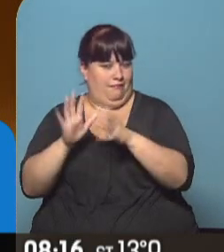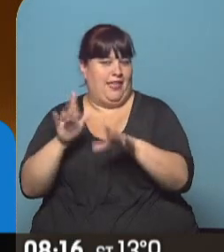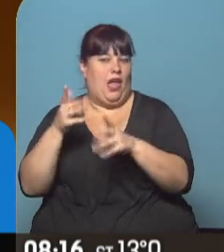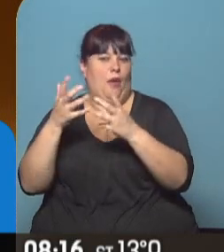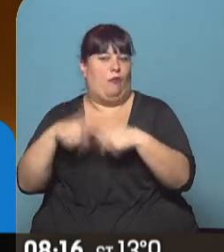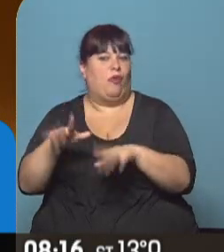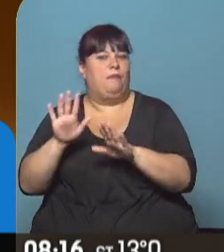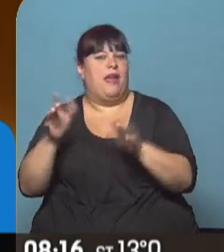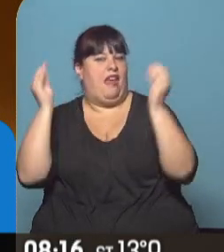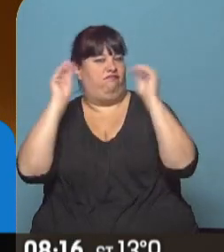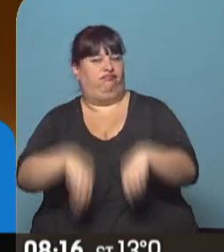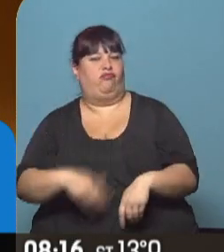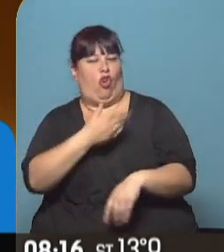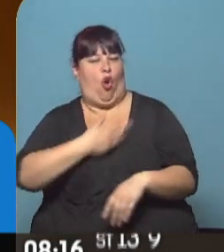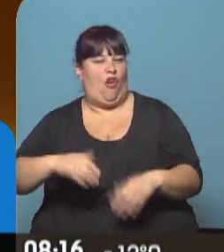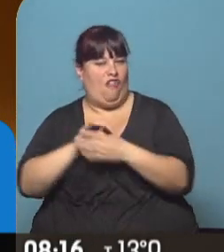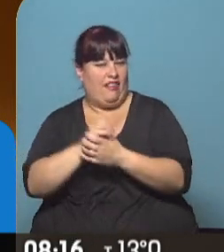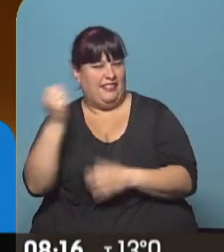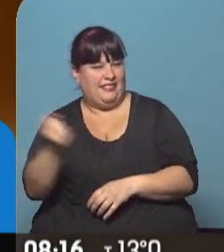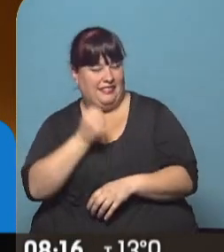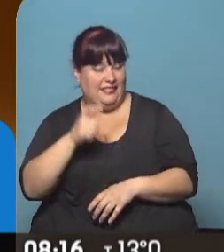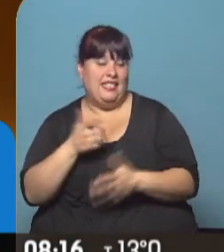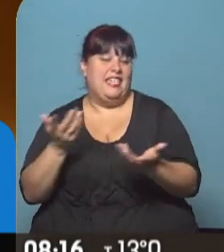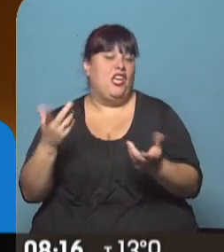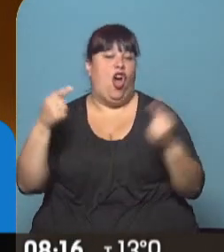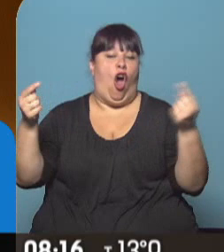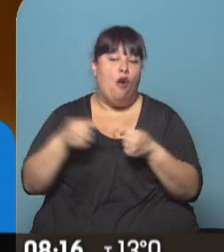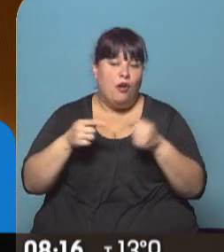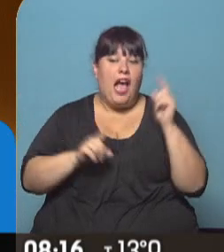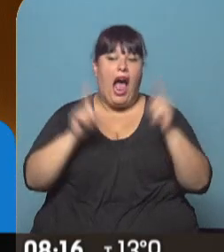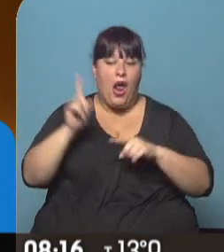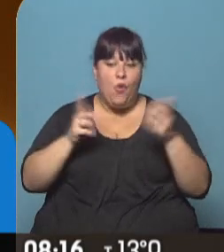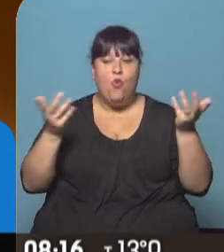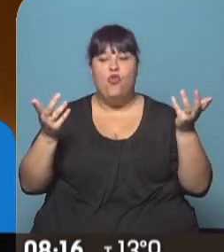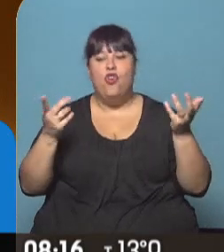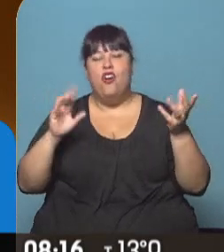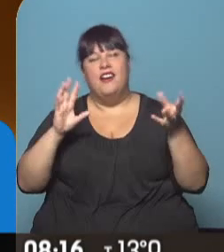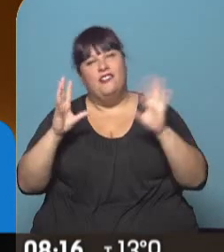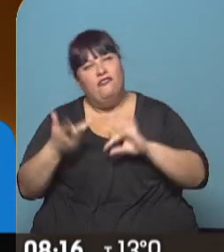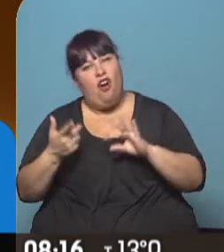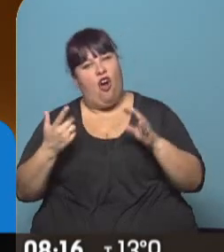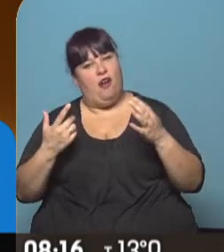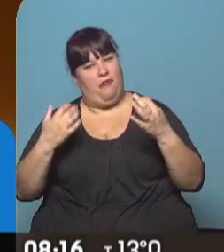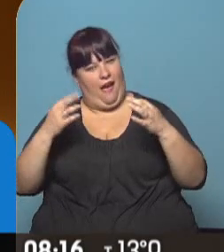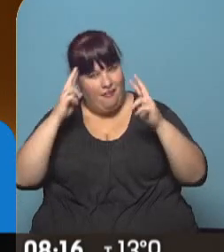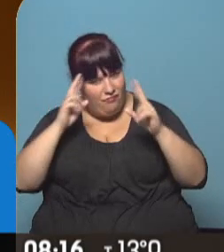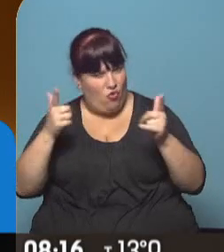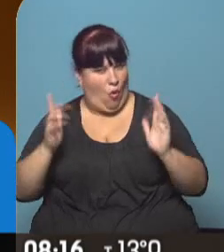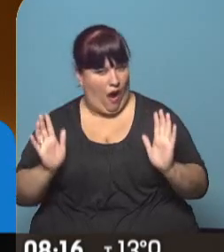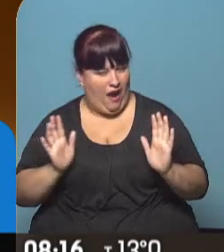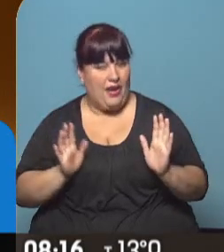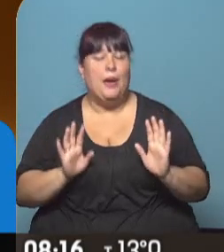esperando el fracaso del gobierno de alfonsín y la oposición en muchos casos no se comportaba de manera muy leal